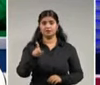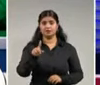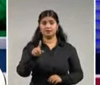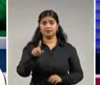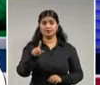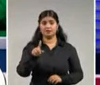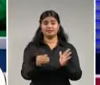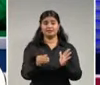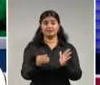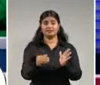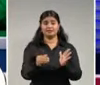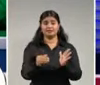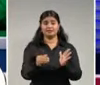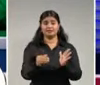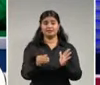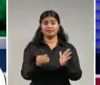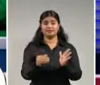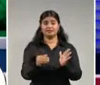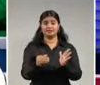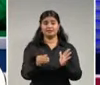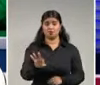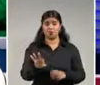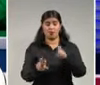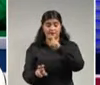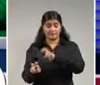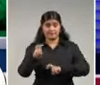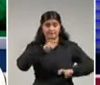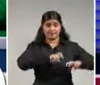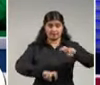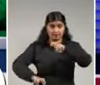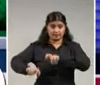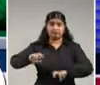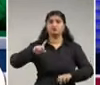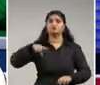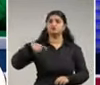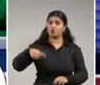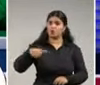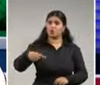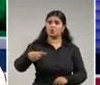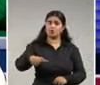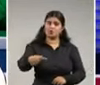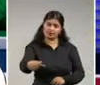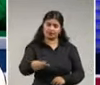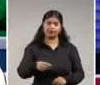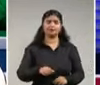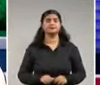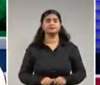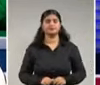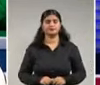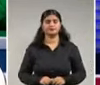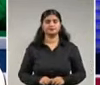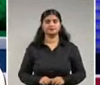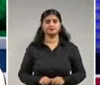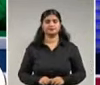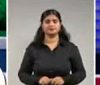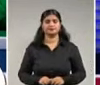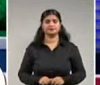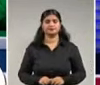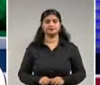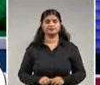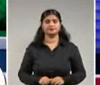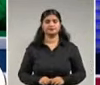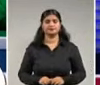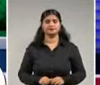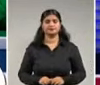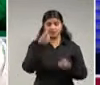17.628 muestras por días. Cada día se procesaron como promedio esa cifra. Si vemos el